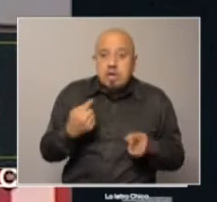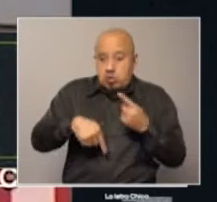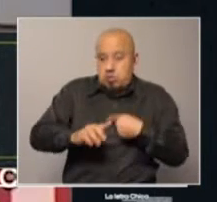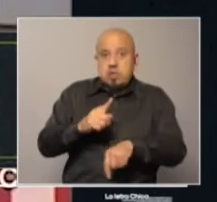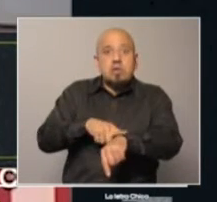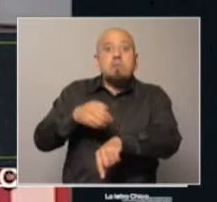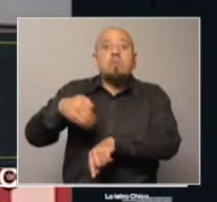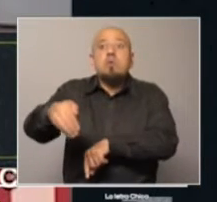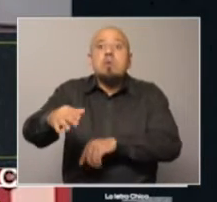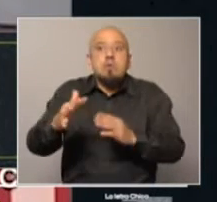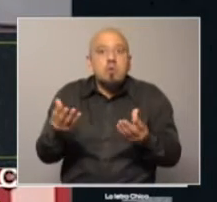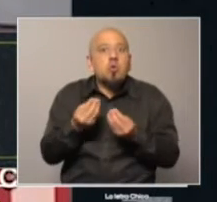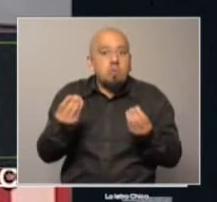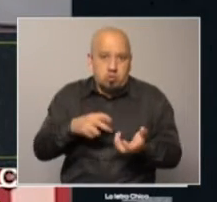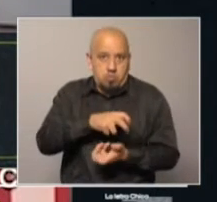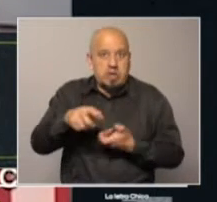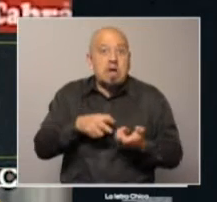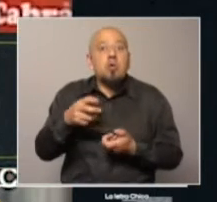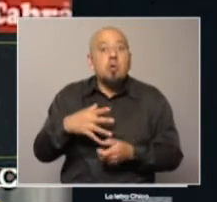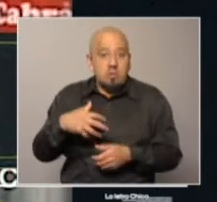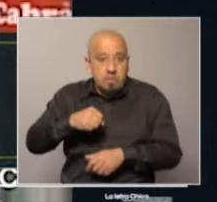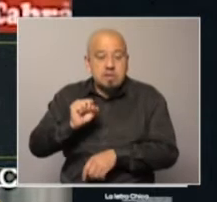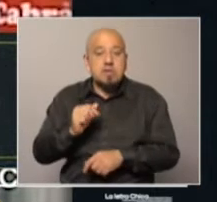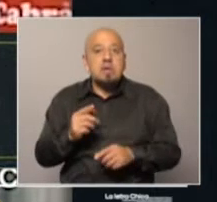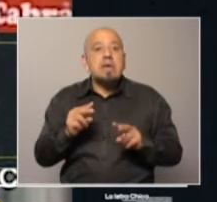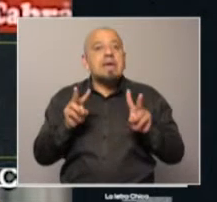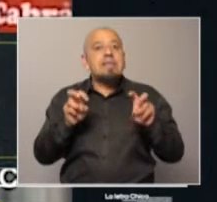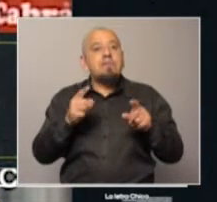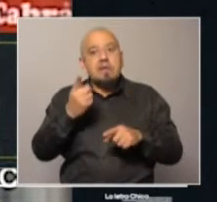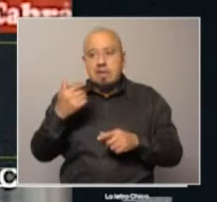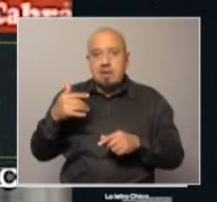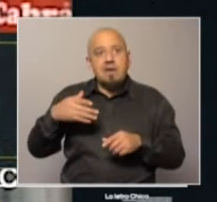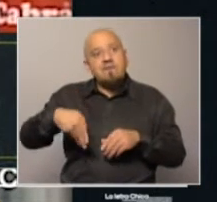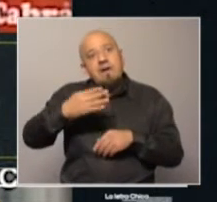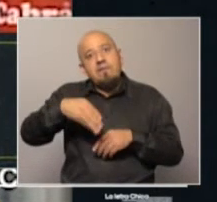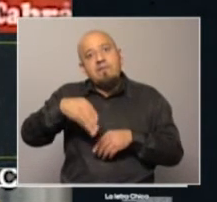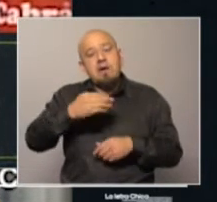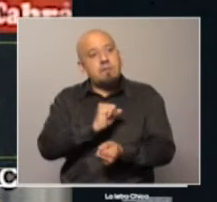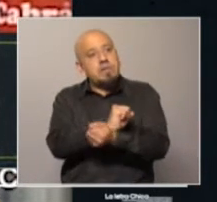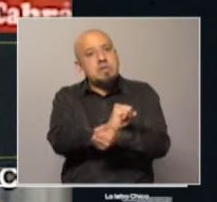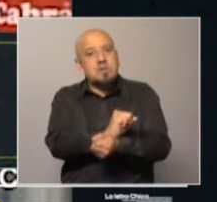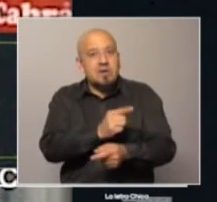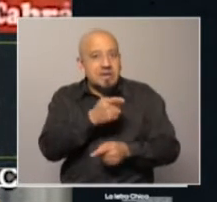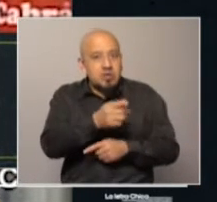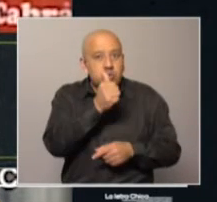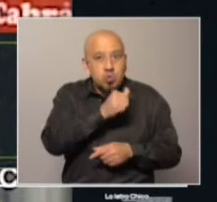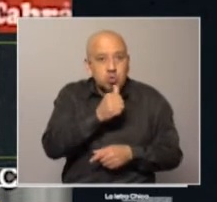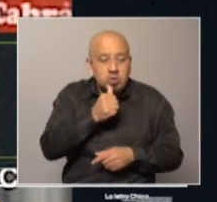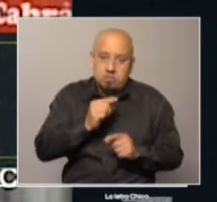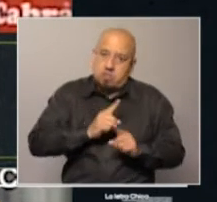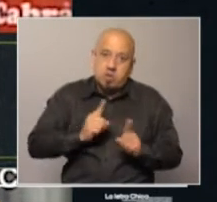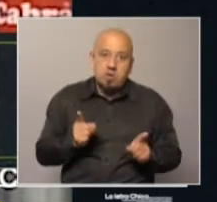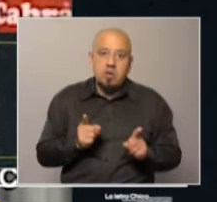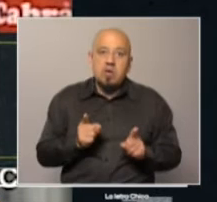eso es un boomerang que se nos vuelve como sociedad. La medida de privación de libertad para mí es una medida que la tenemos que